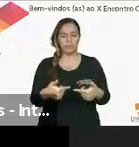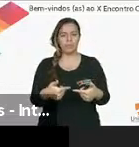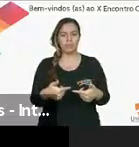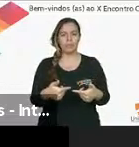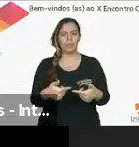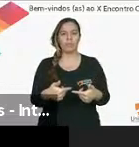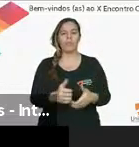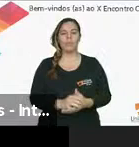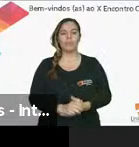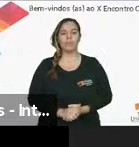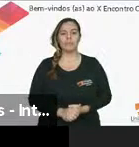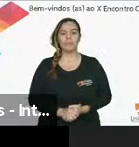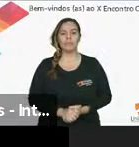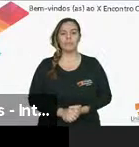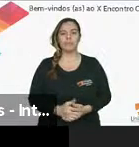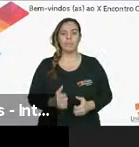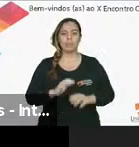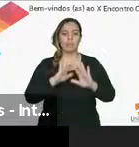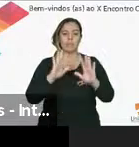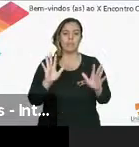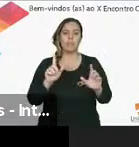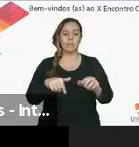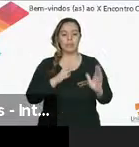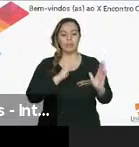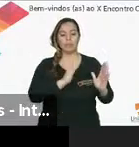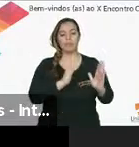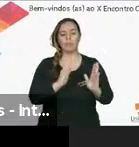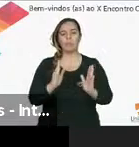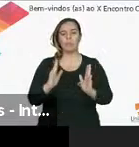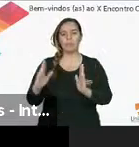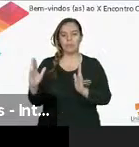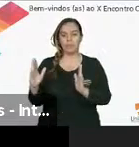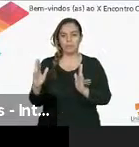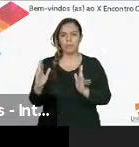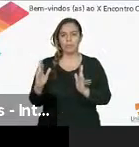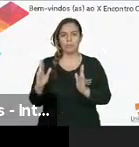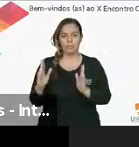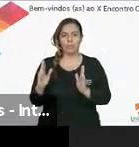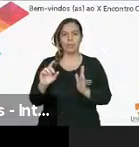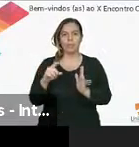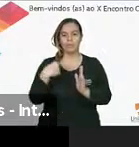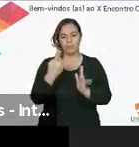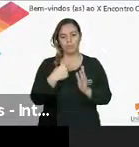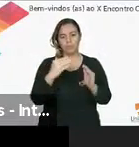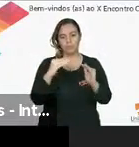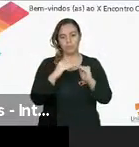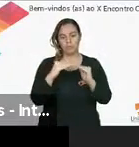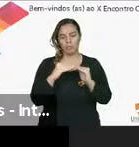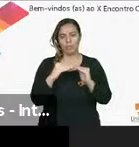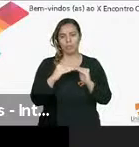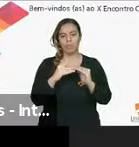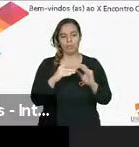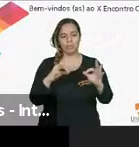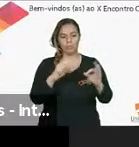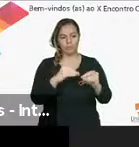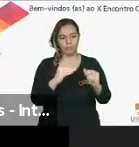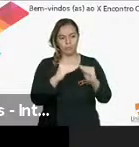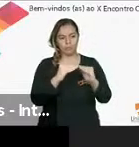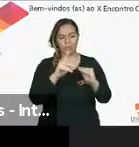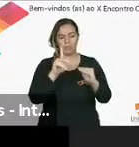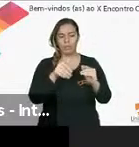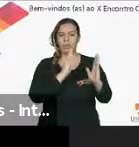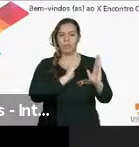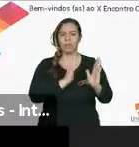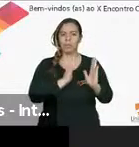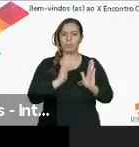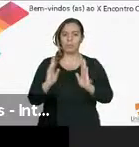esto, claro, se trata de un proceso, en eso estamos de acuerdo, creo todo el mundo, un proceso,